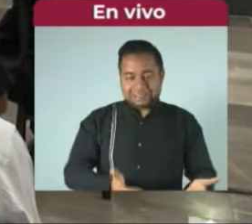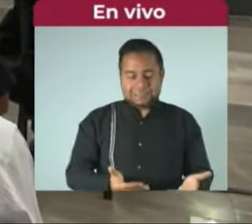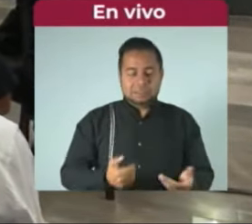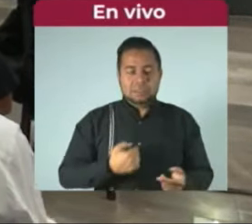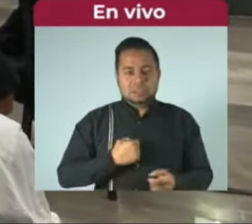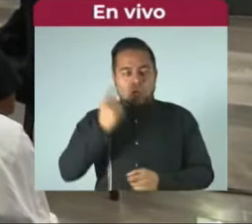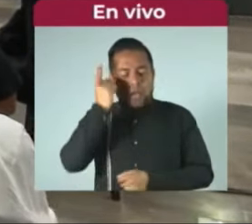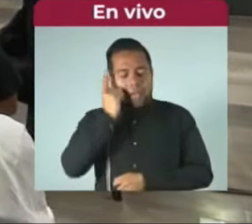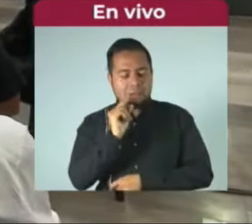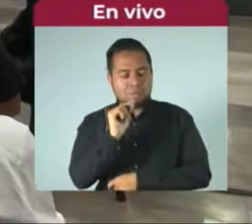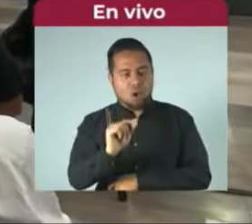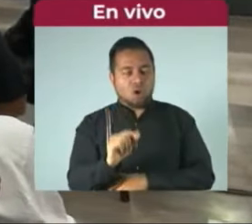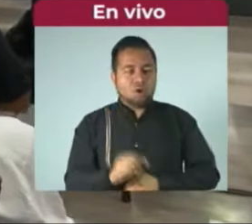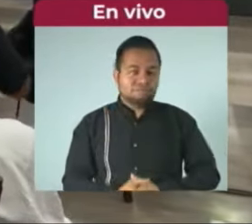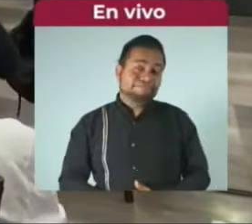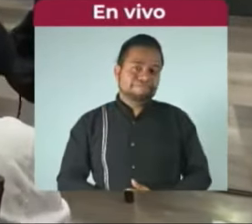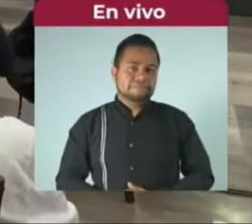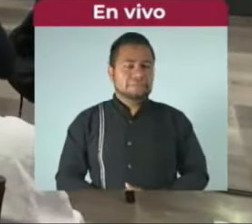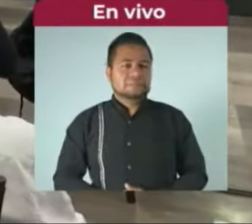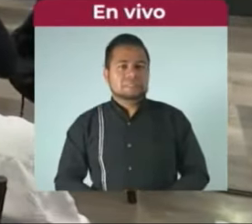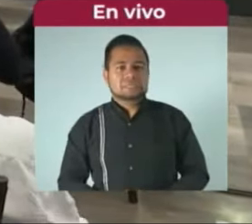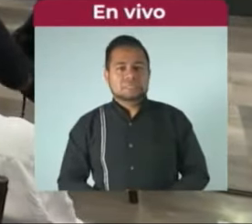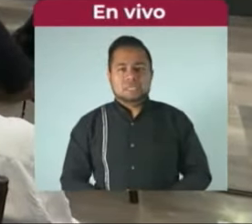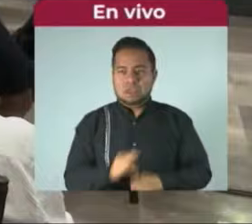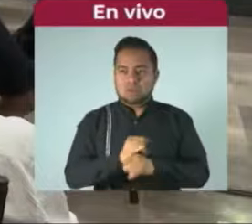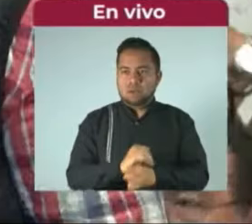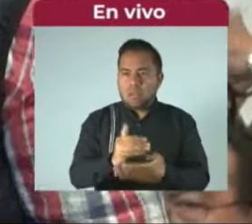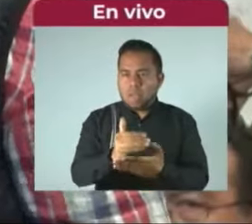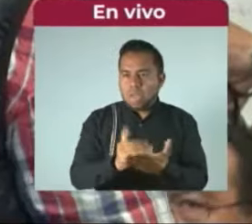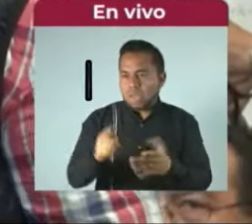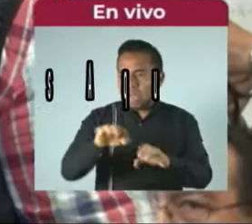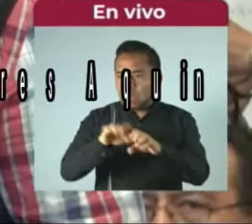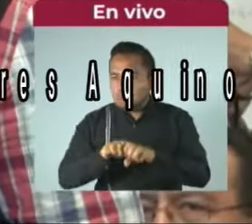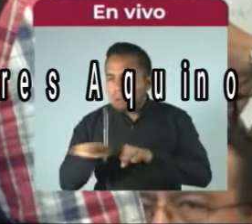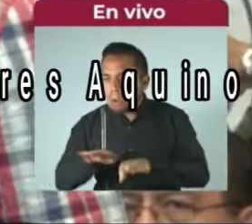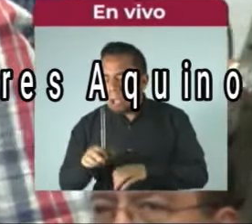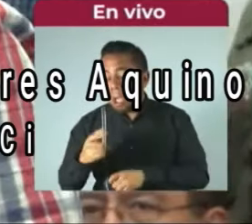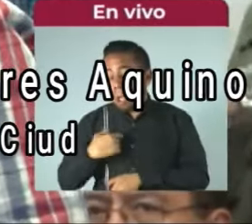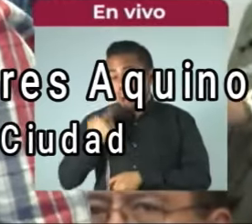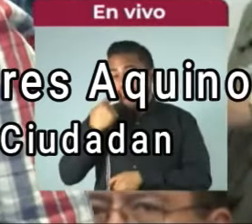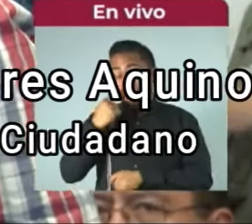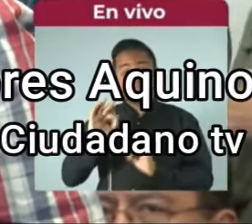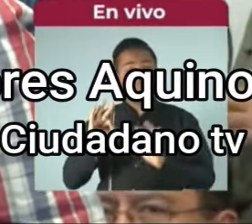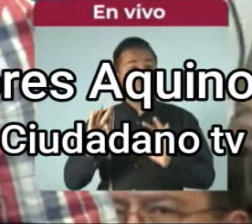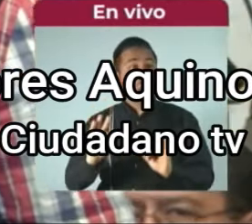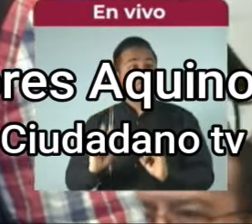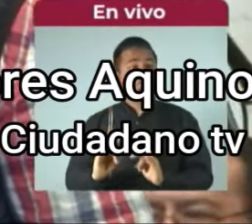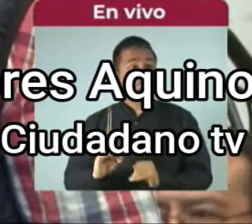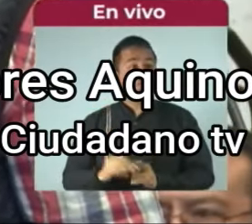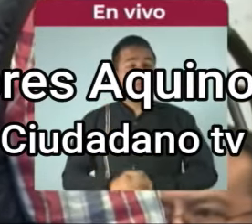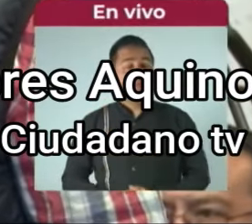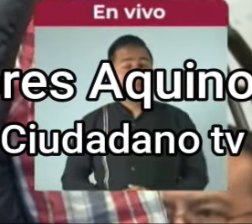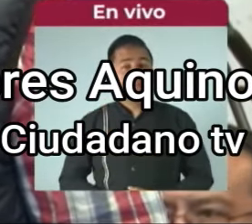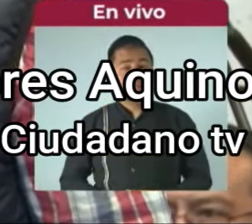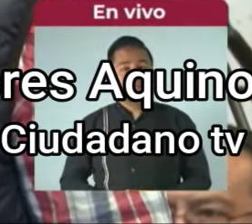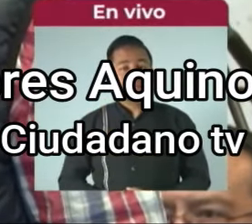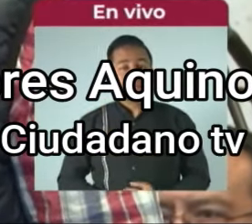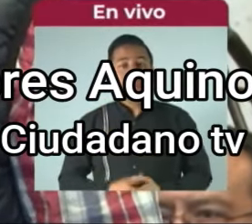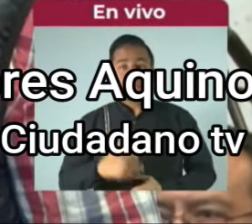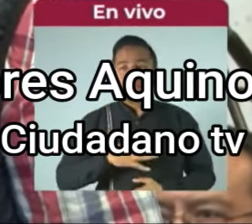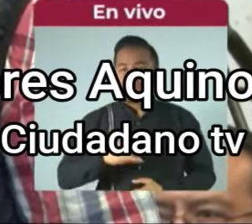efectivamente con este documentado informe que dan sus funcionarios se puede constatar que efectivamente hay una